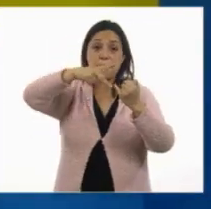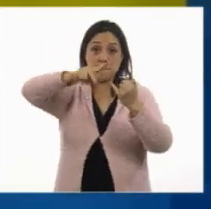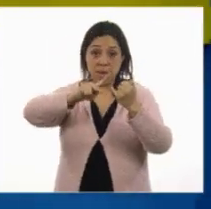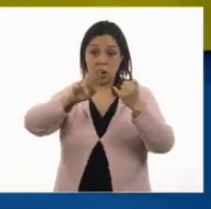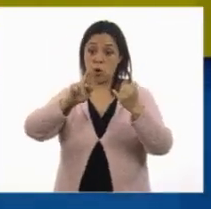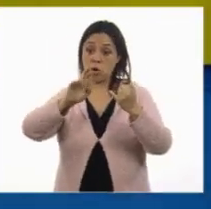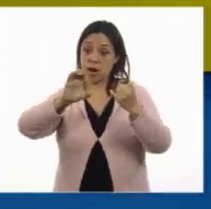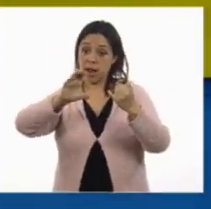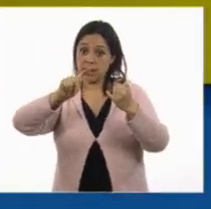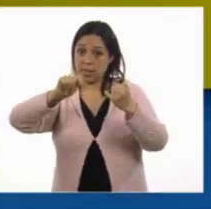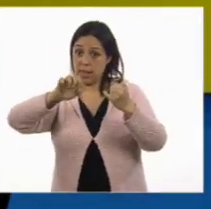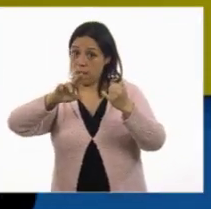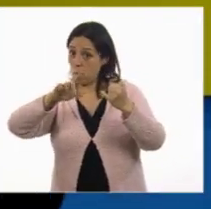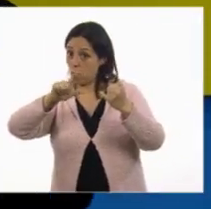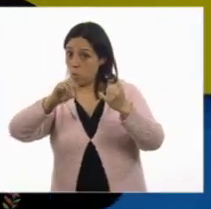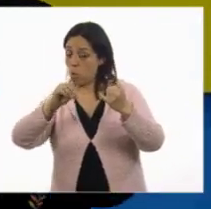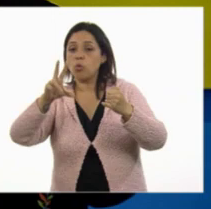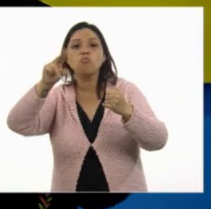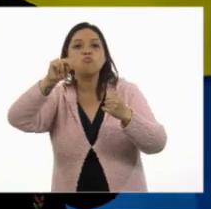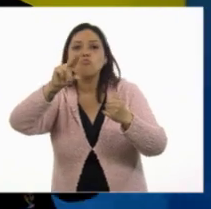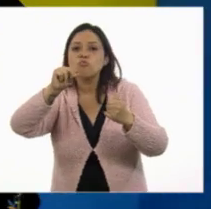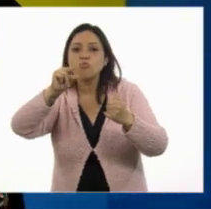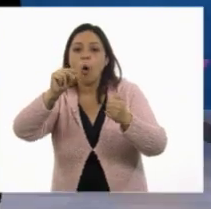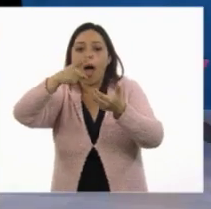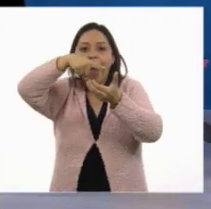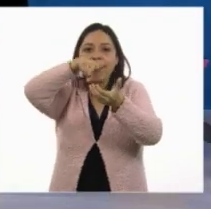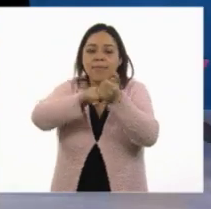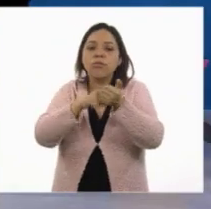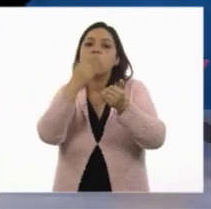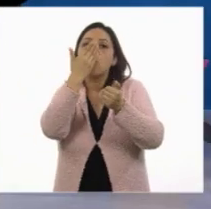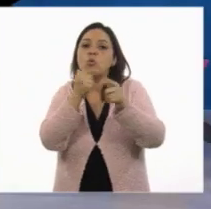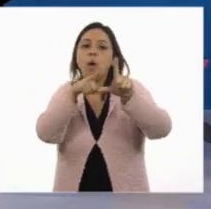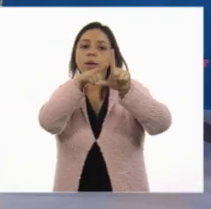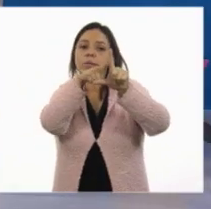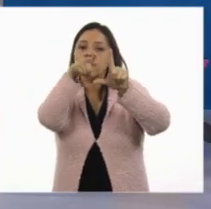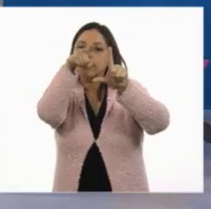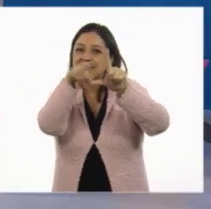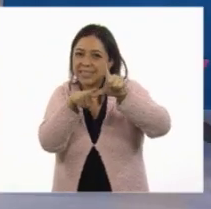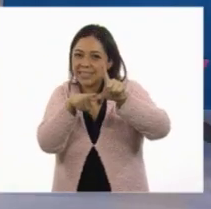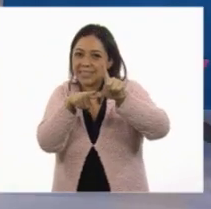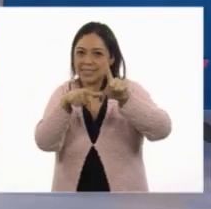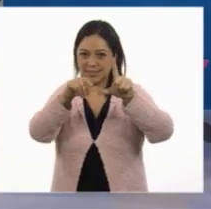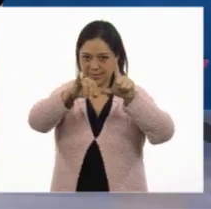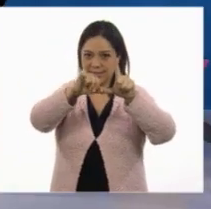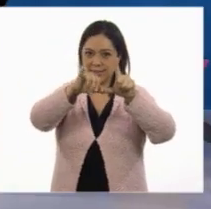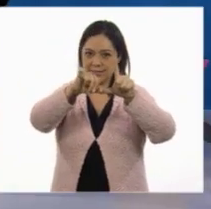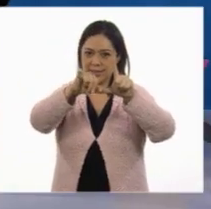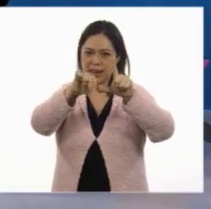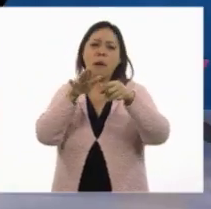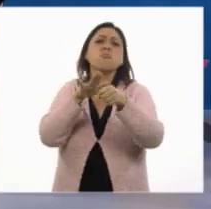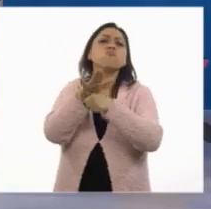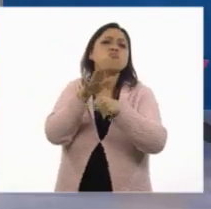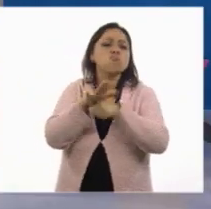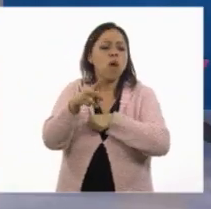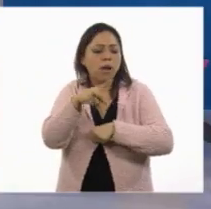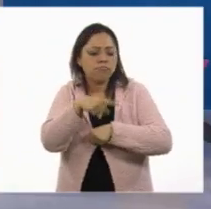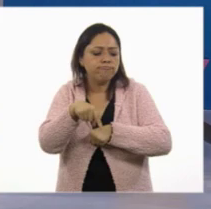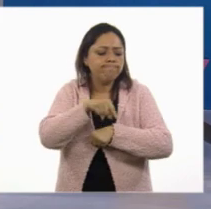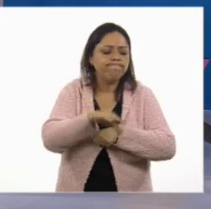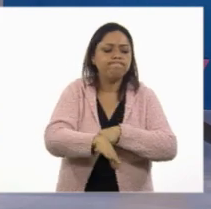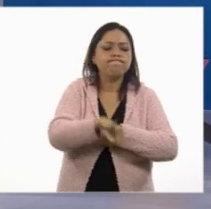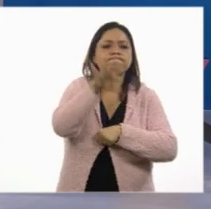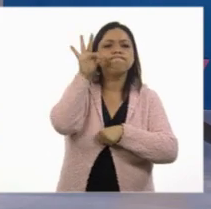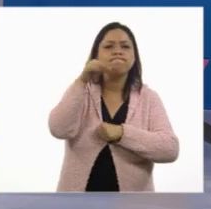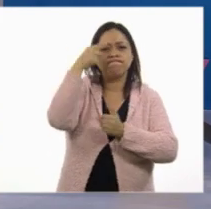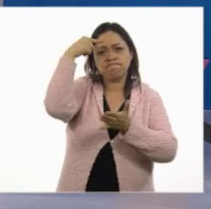decir, que no tiene un ángulo recto. De estas que tenemos aquí, ¿cuáles podrían ser? Yo diría que otra vez sería la A, ¿no,